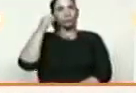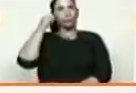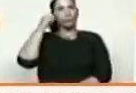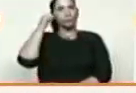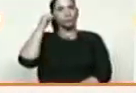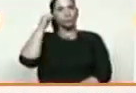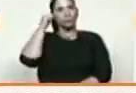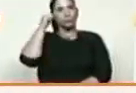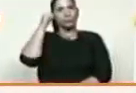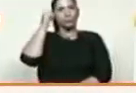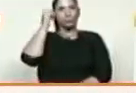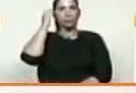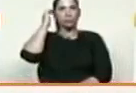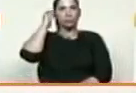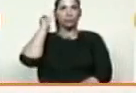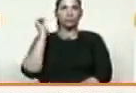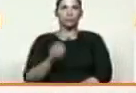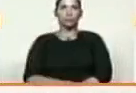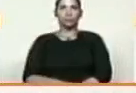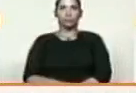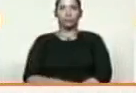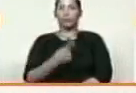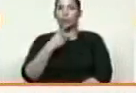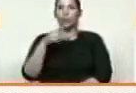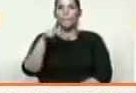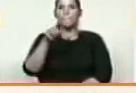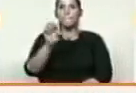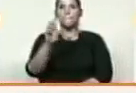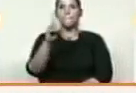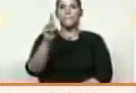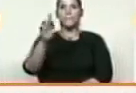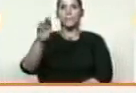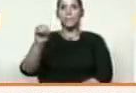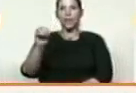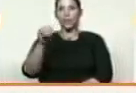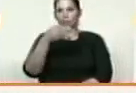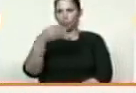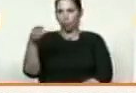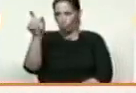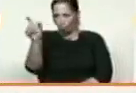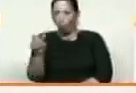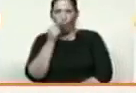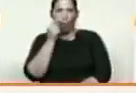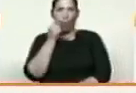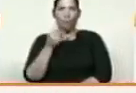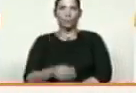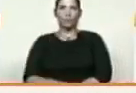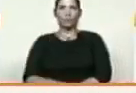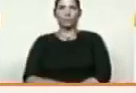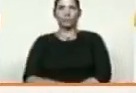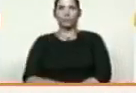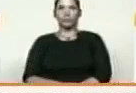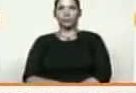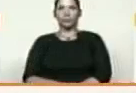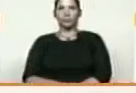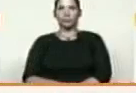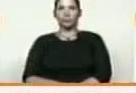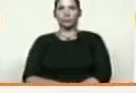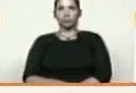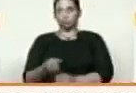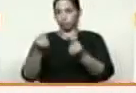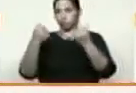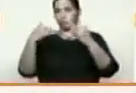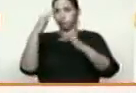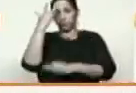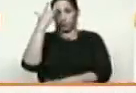Dijo Pedro Carreño, también con mucha sabiduría, y fue bueno ad letram que leyera